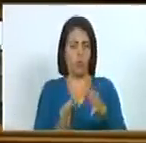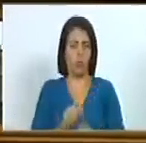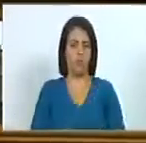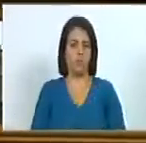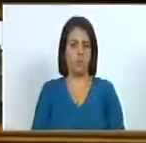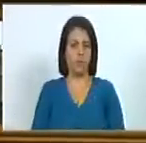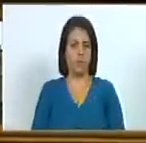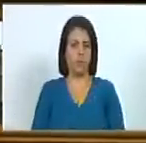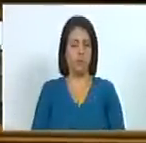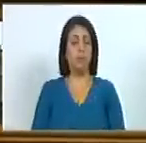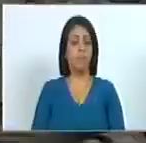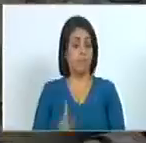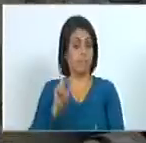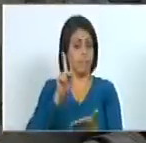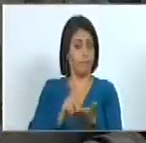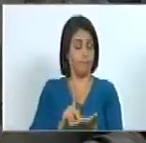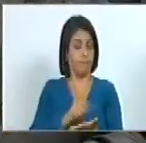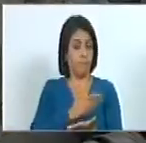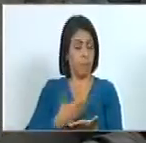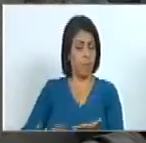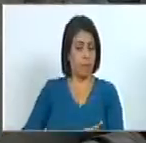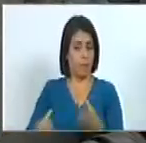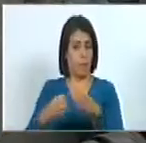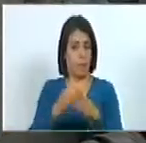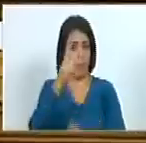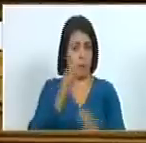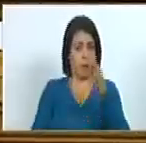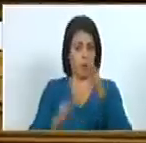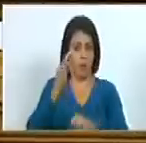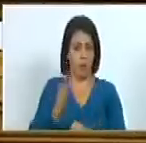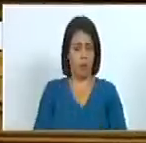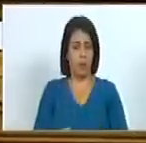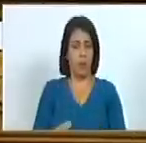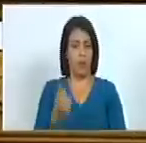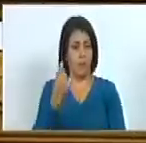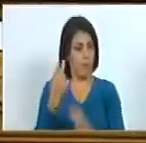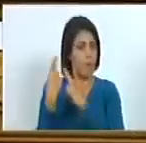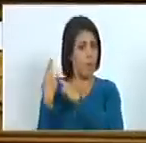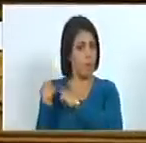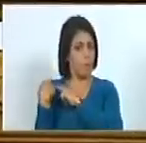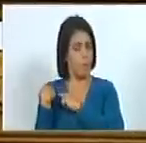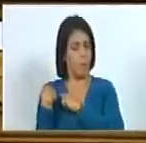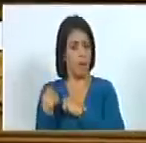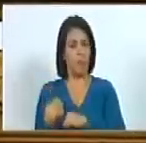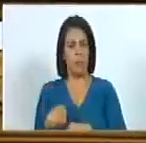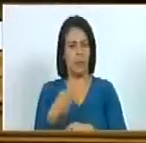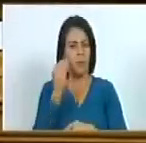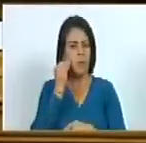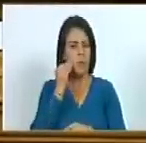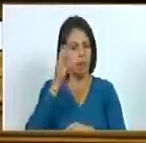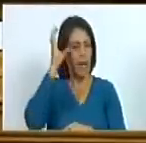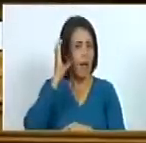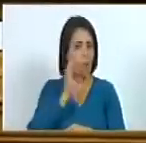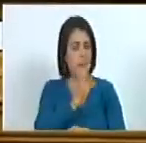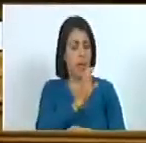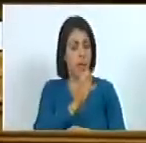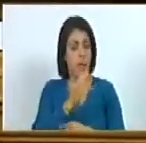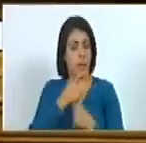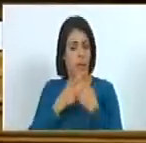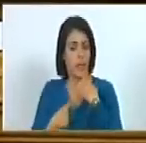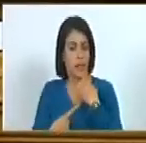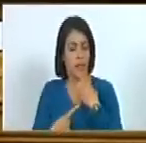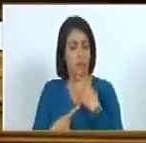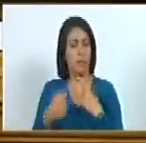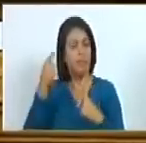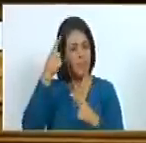y el precandidato presidencial del partido Primero Justicia, de manera irresponsable y miserable, Enrique Capriles Radonsky,